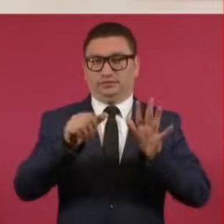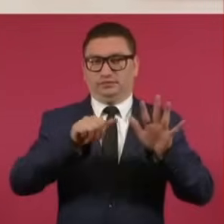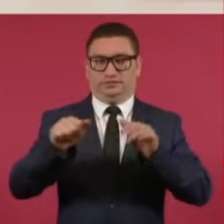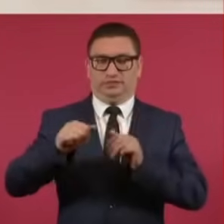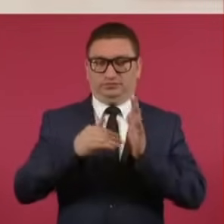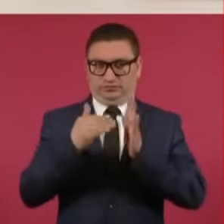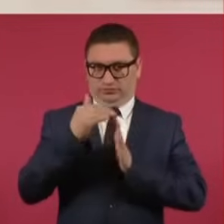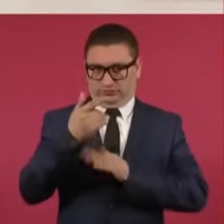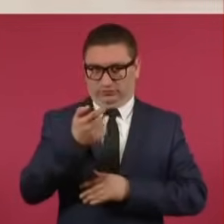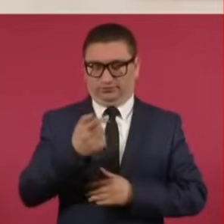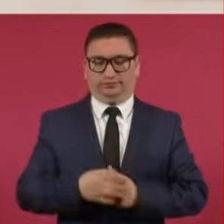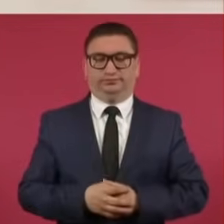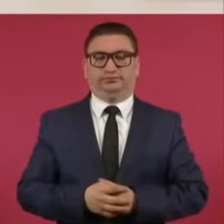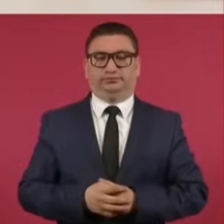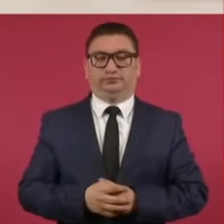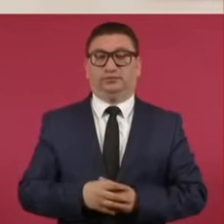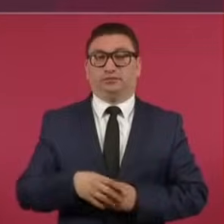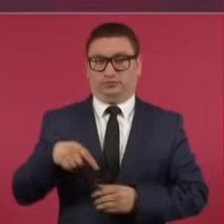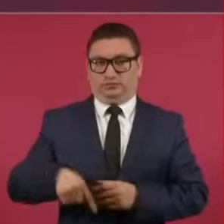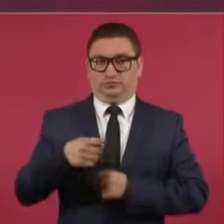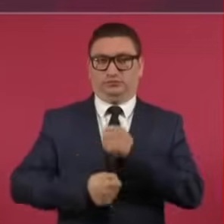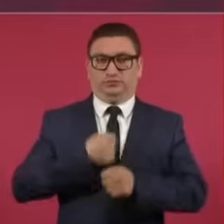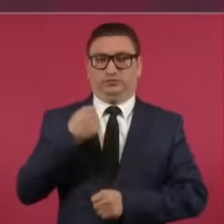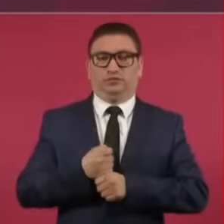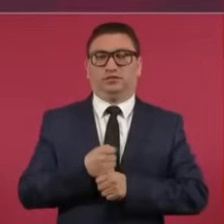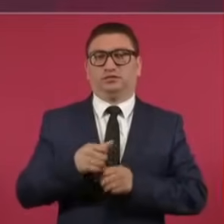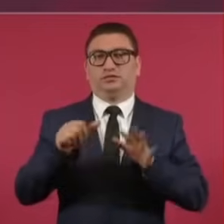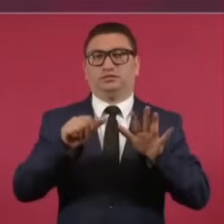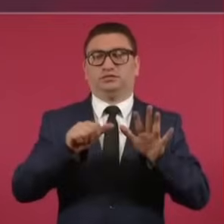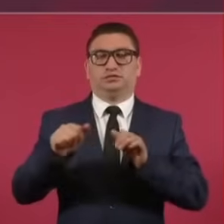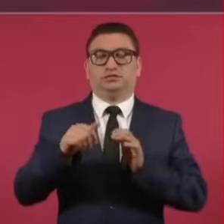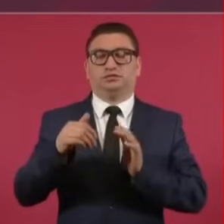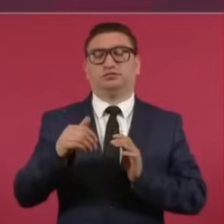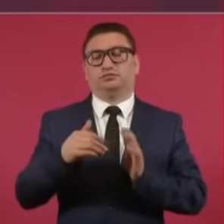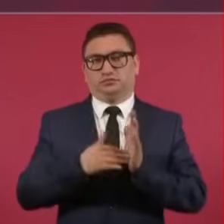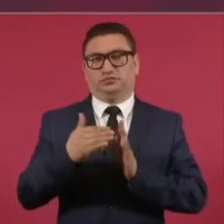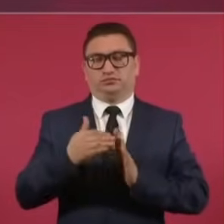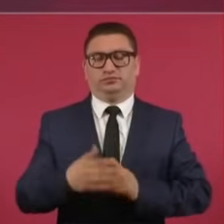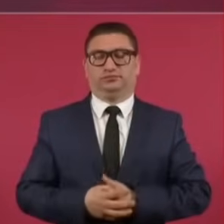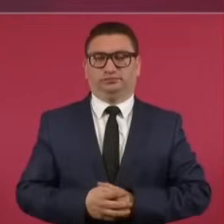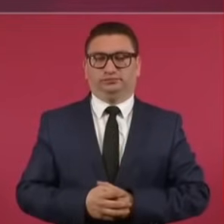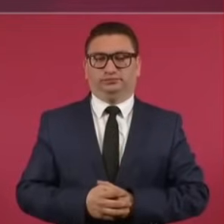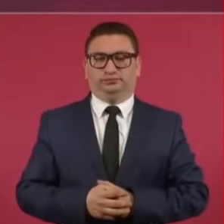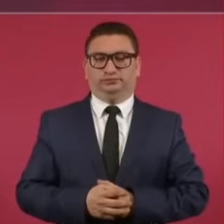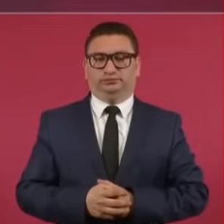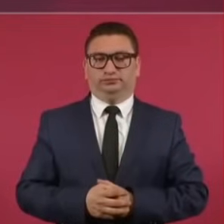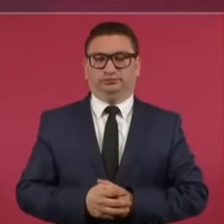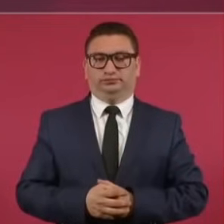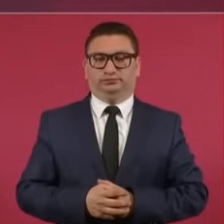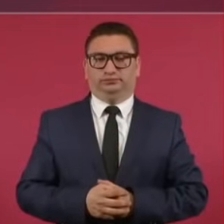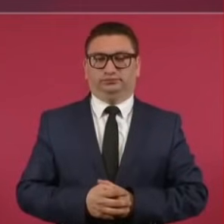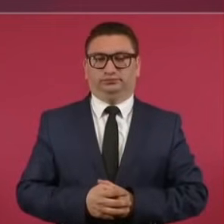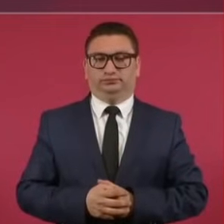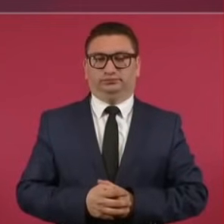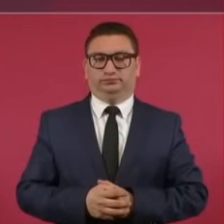3.600 millones. Y este año, 600 millones.